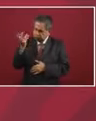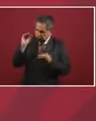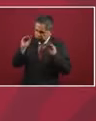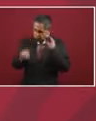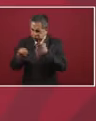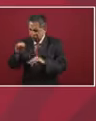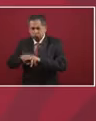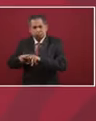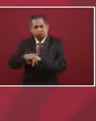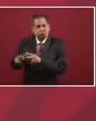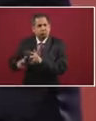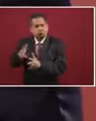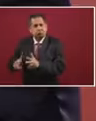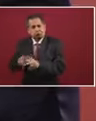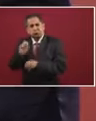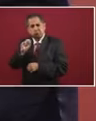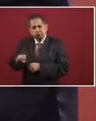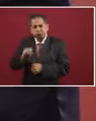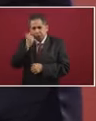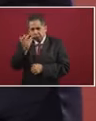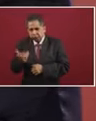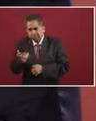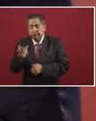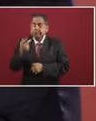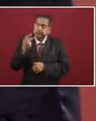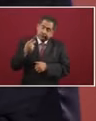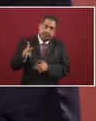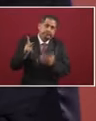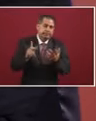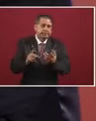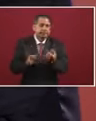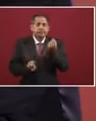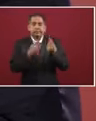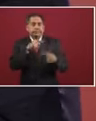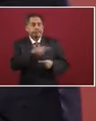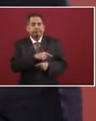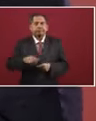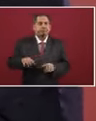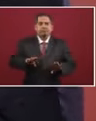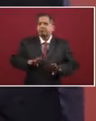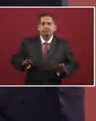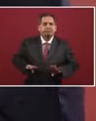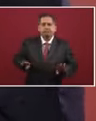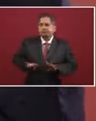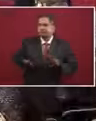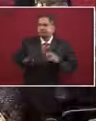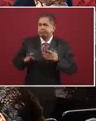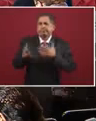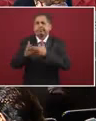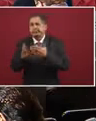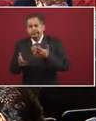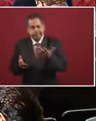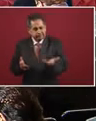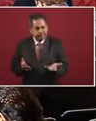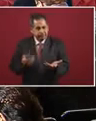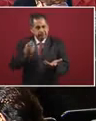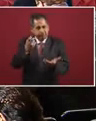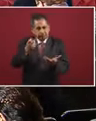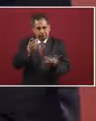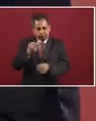Pero, insisto, hay intereses creados. Por eso vamos a llevar a cabo